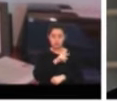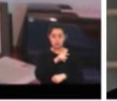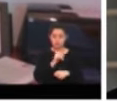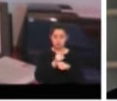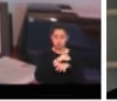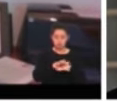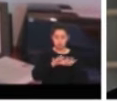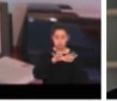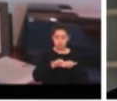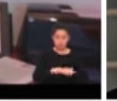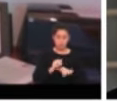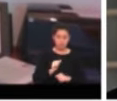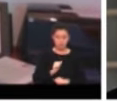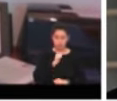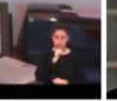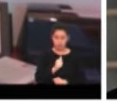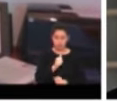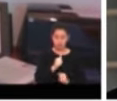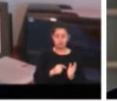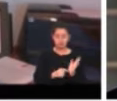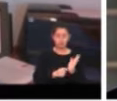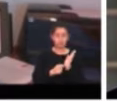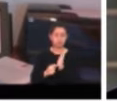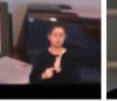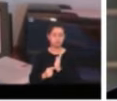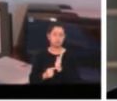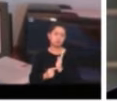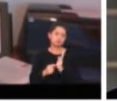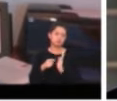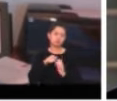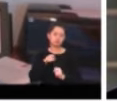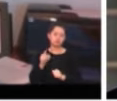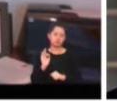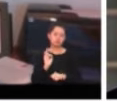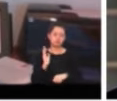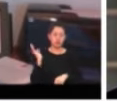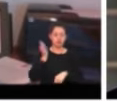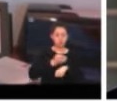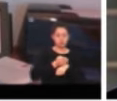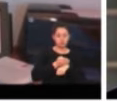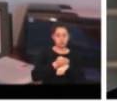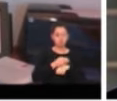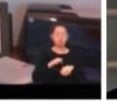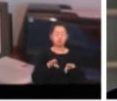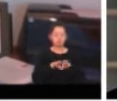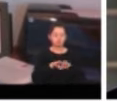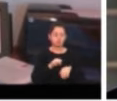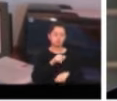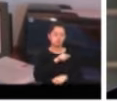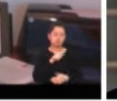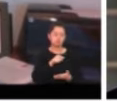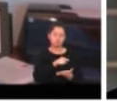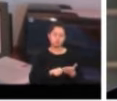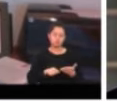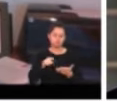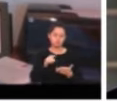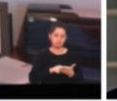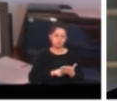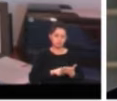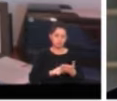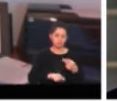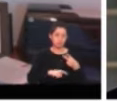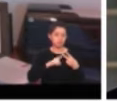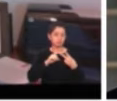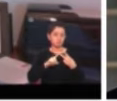perdedor, la parte que resulta desfavorecida, casi siempre su reacción es de acusar a que ese árbitro está vendido, que ese